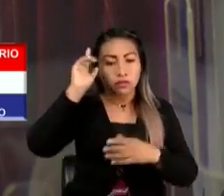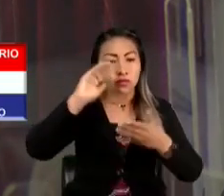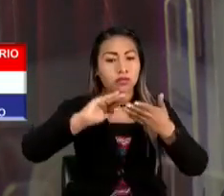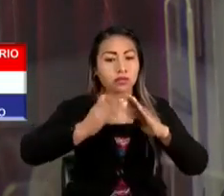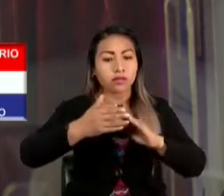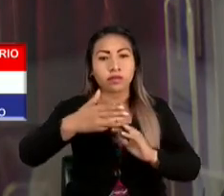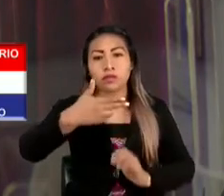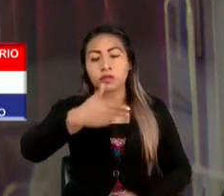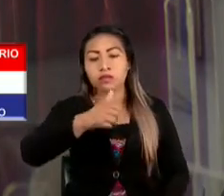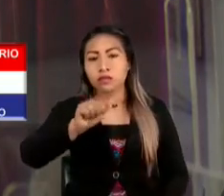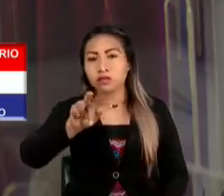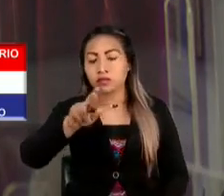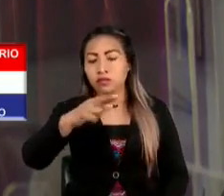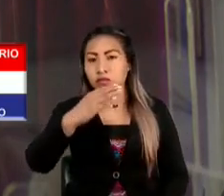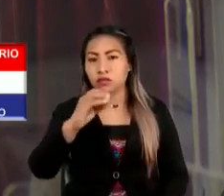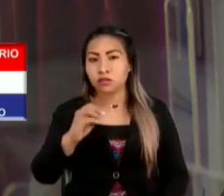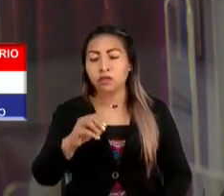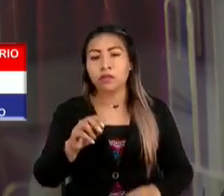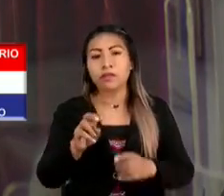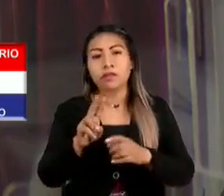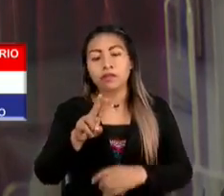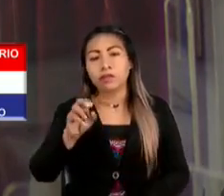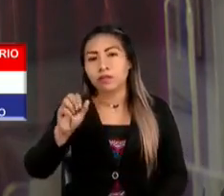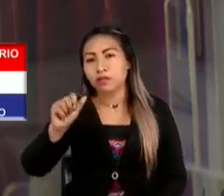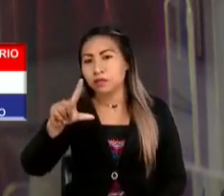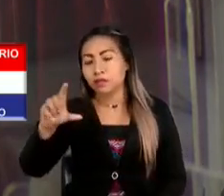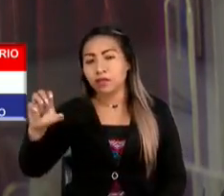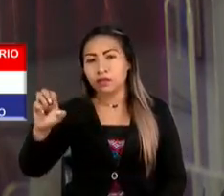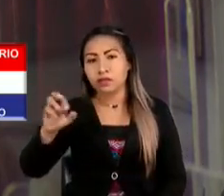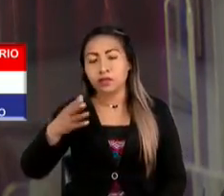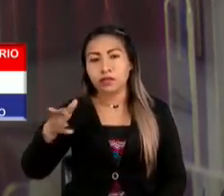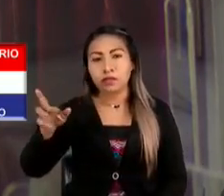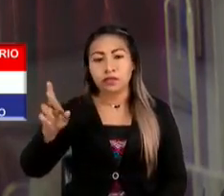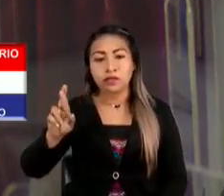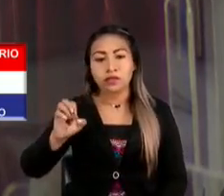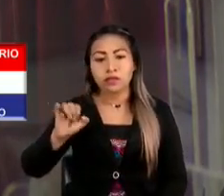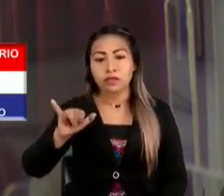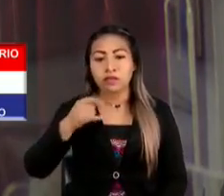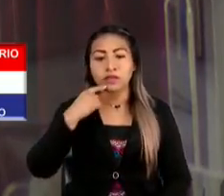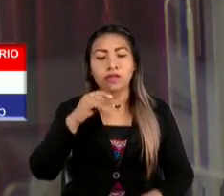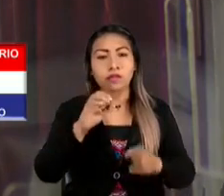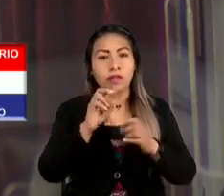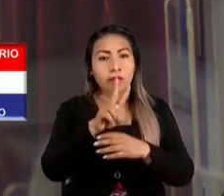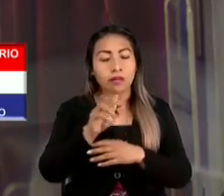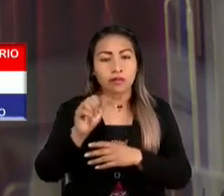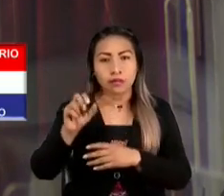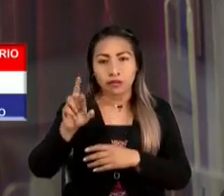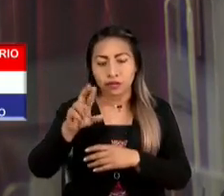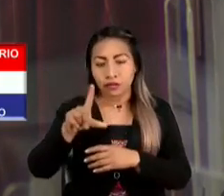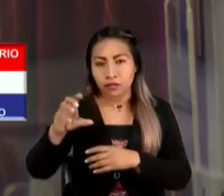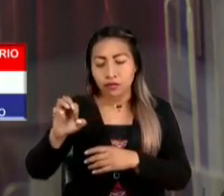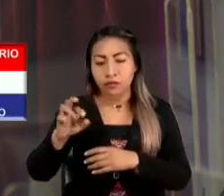Pava, Guayabal, Valle del Rey y Valle Risco, en los cuales estos niños han sufrido